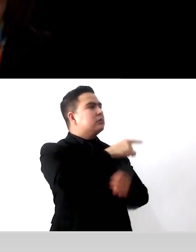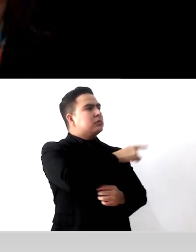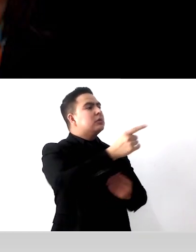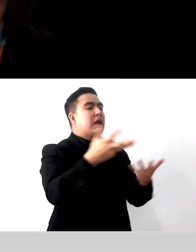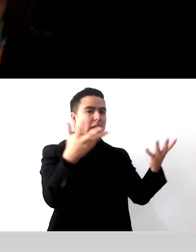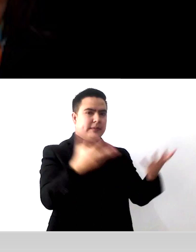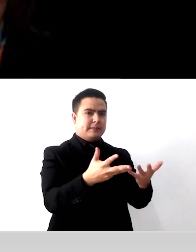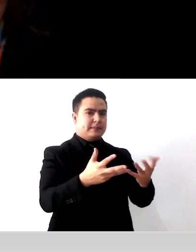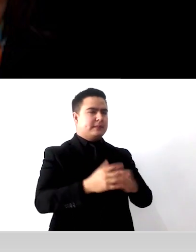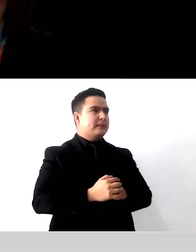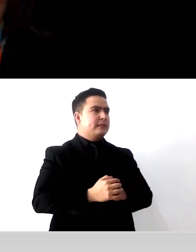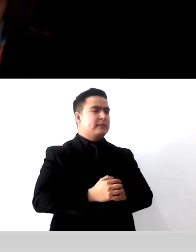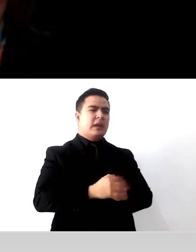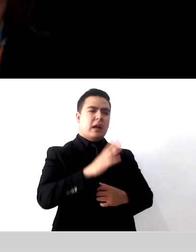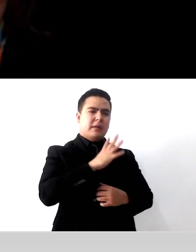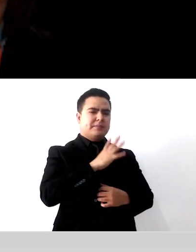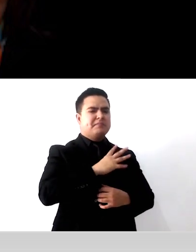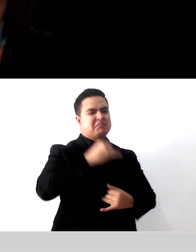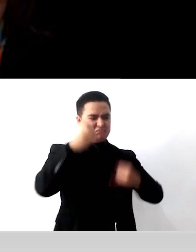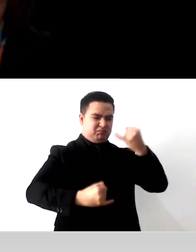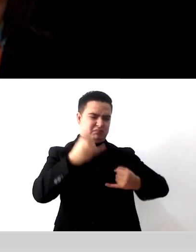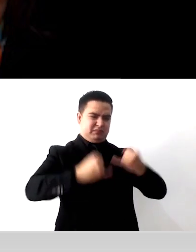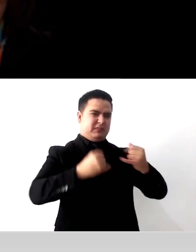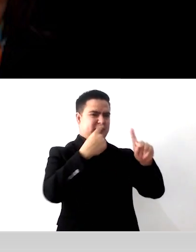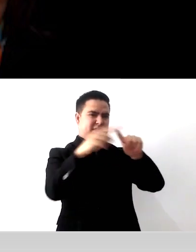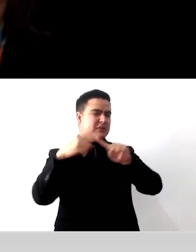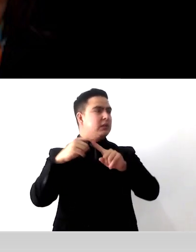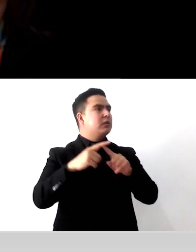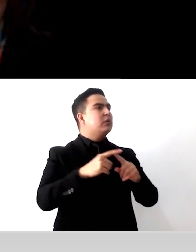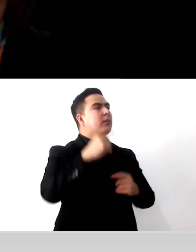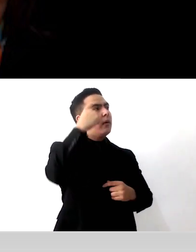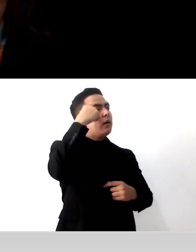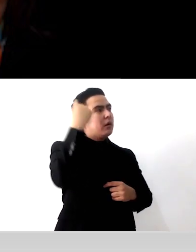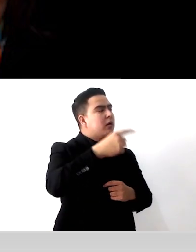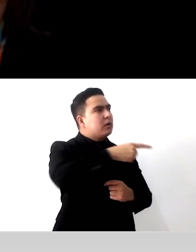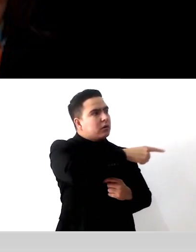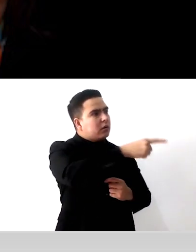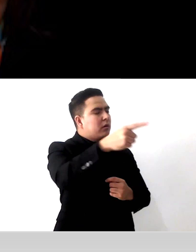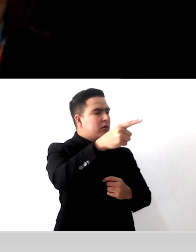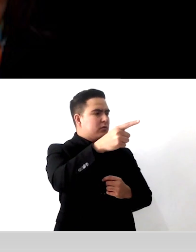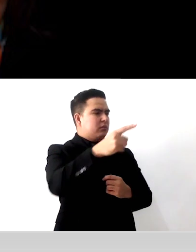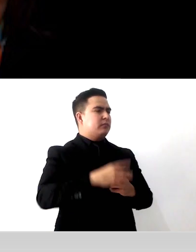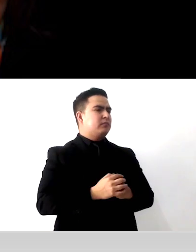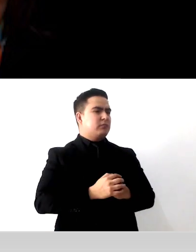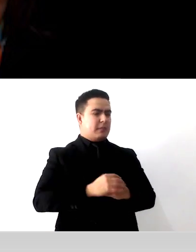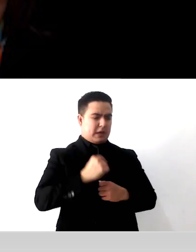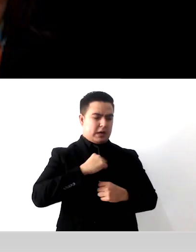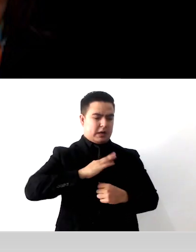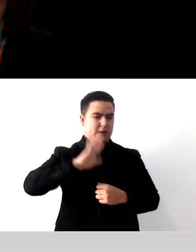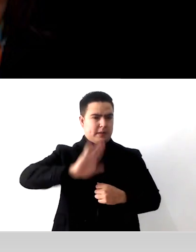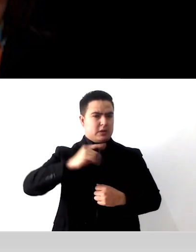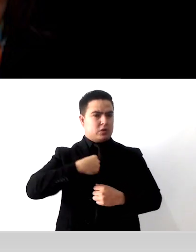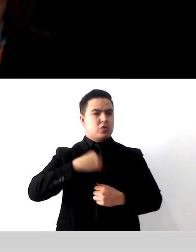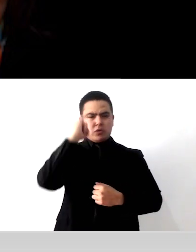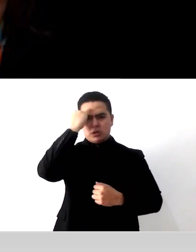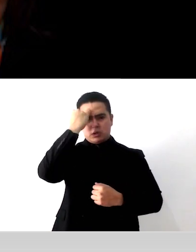local y luego hasta al tribunal federal, acciones en donde una autoadscripción, por ejemplo, indígena,